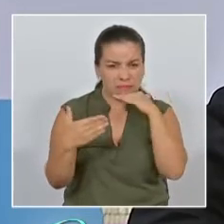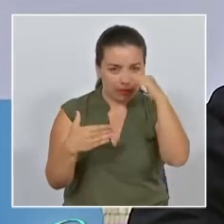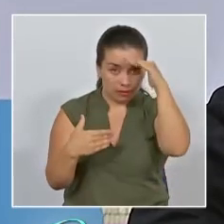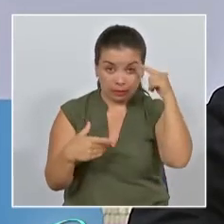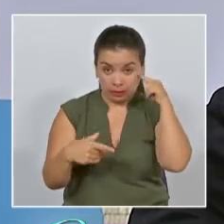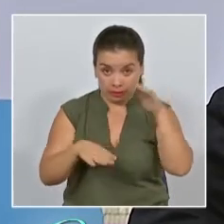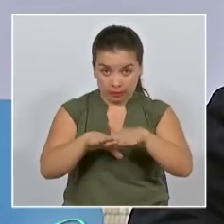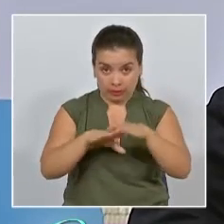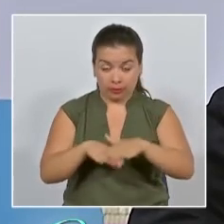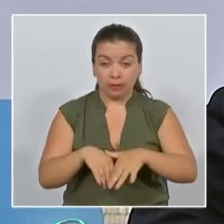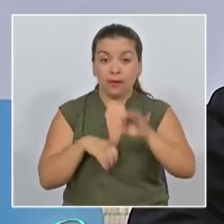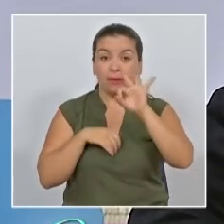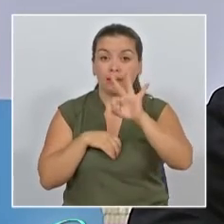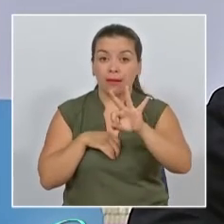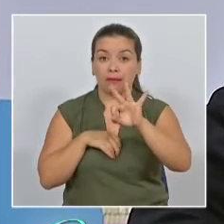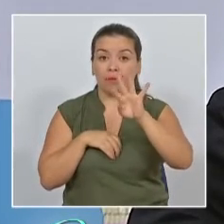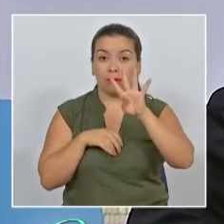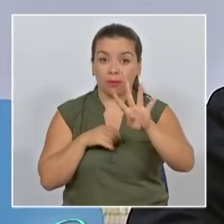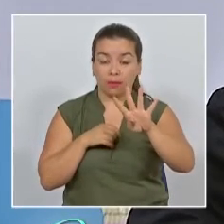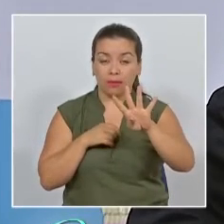Antioquia: